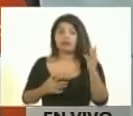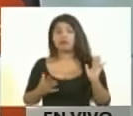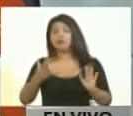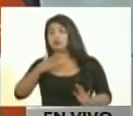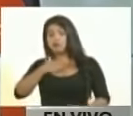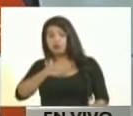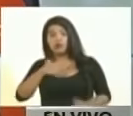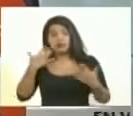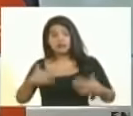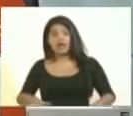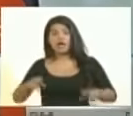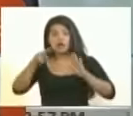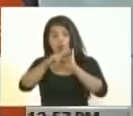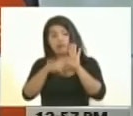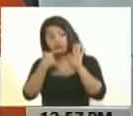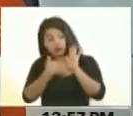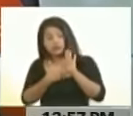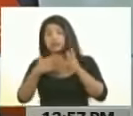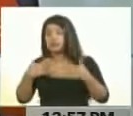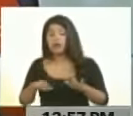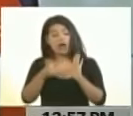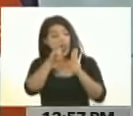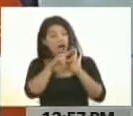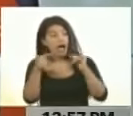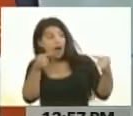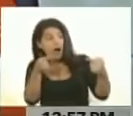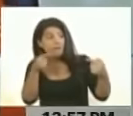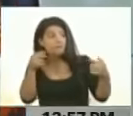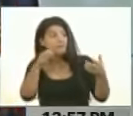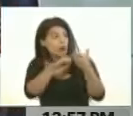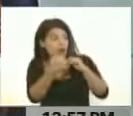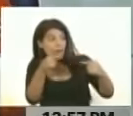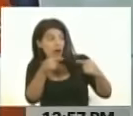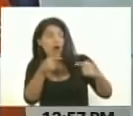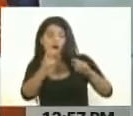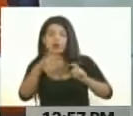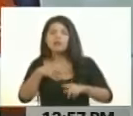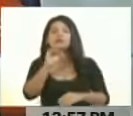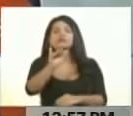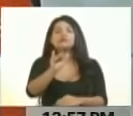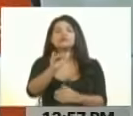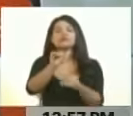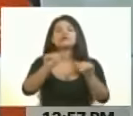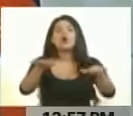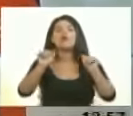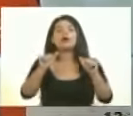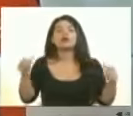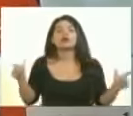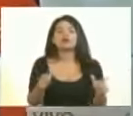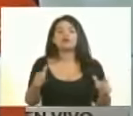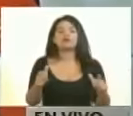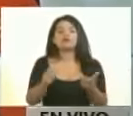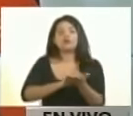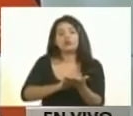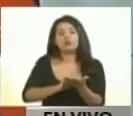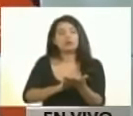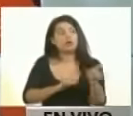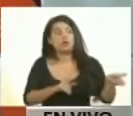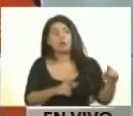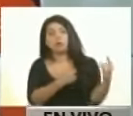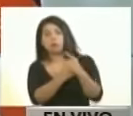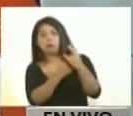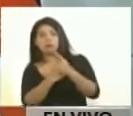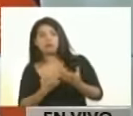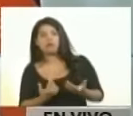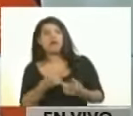corresponde, activando los mecanismos que contempla nuestra organización para resolver unas controversias. Obviamente estos países no